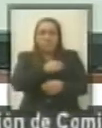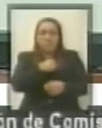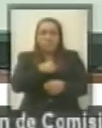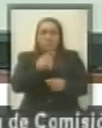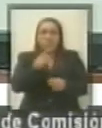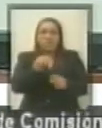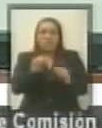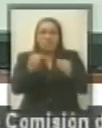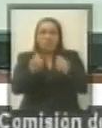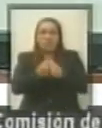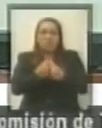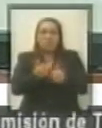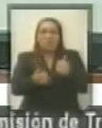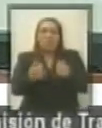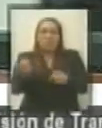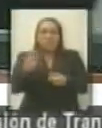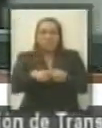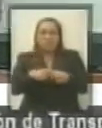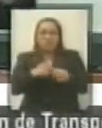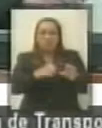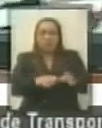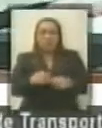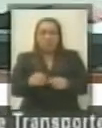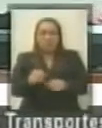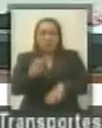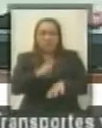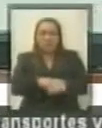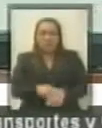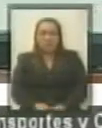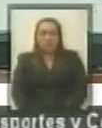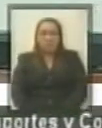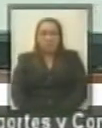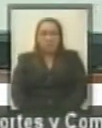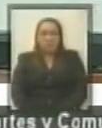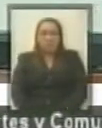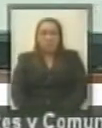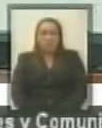del Sector a cual pertenece la actividad regulada.